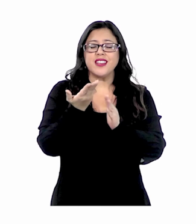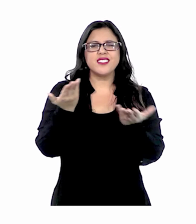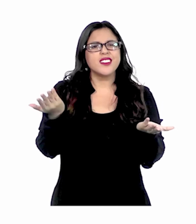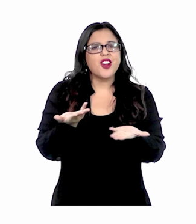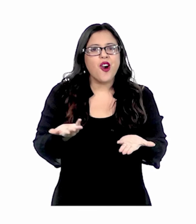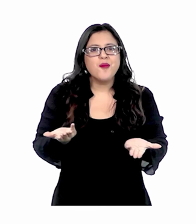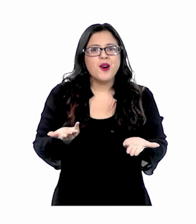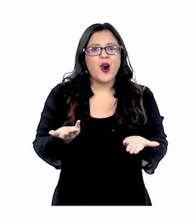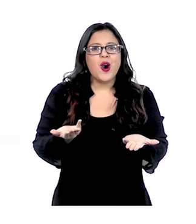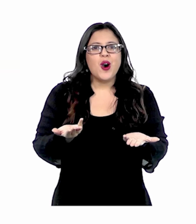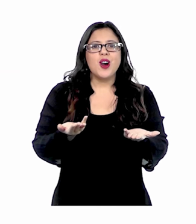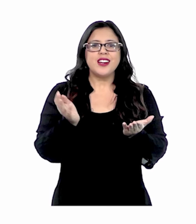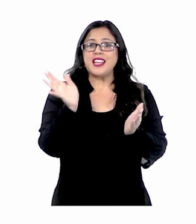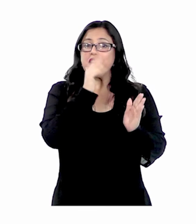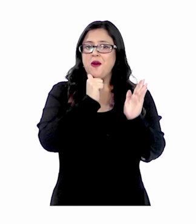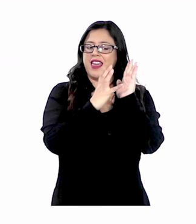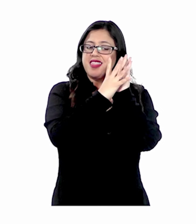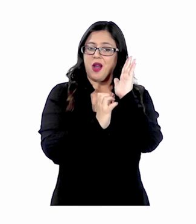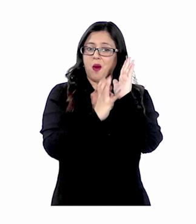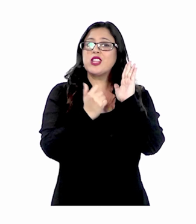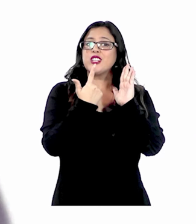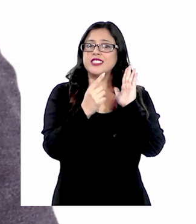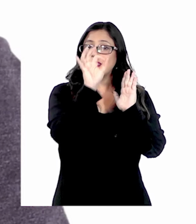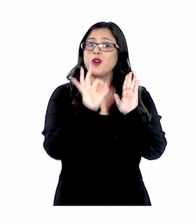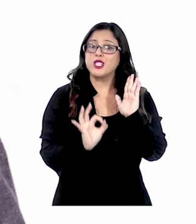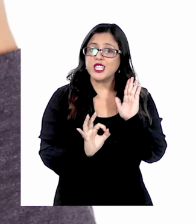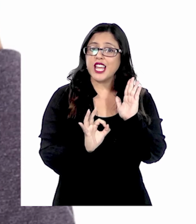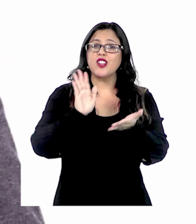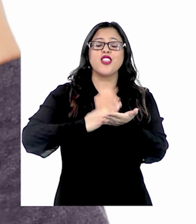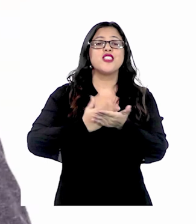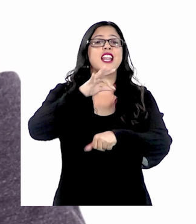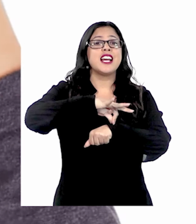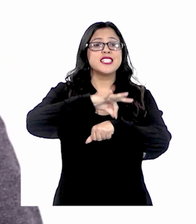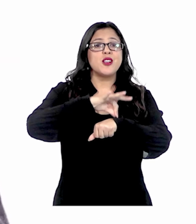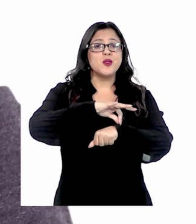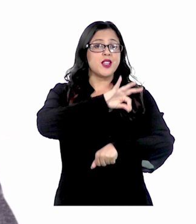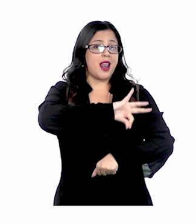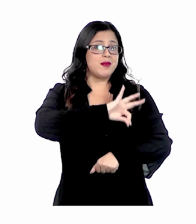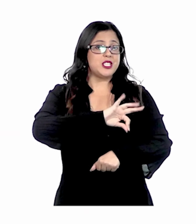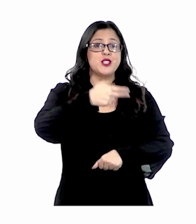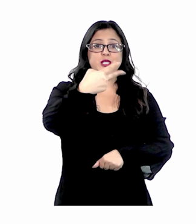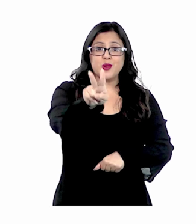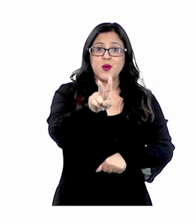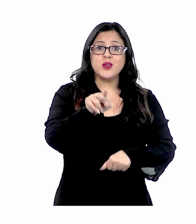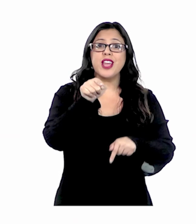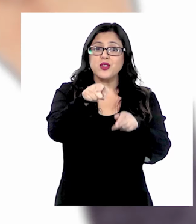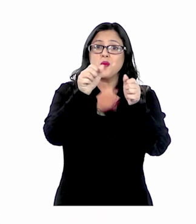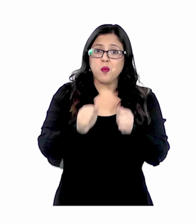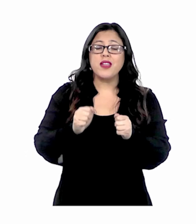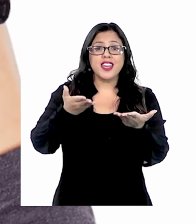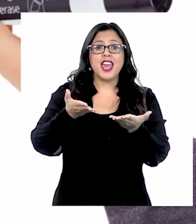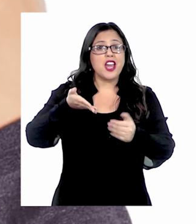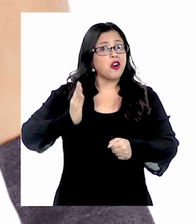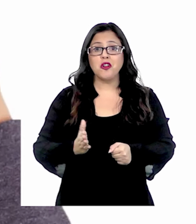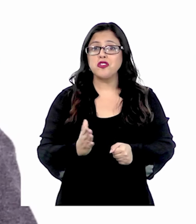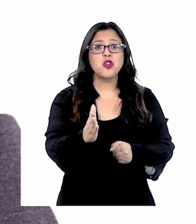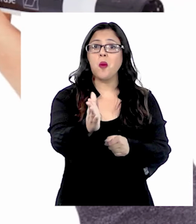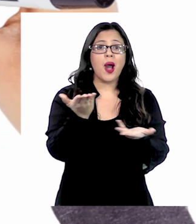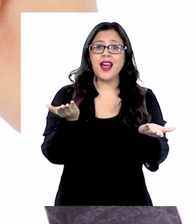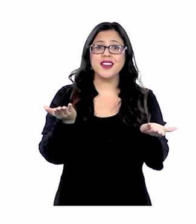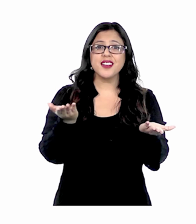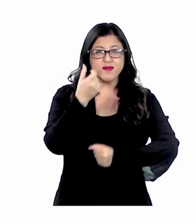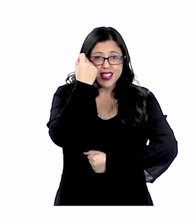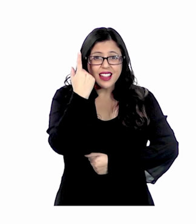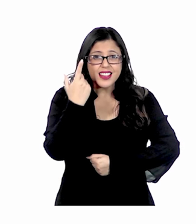puede subir. ¿Y cómo? Porque ya no le descontarán el 7% de salud de la pensión y podrán